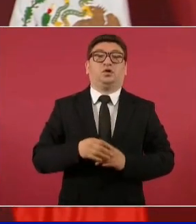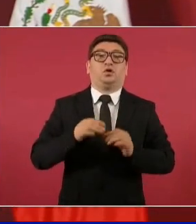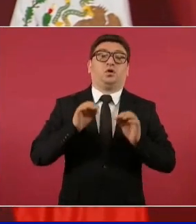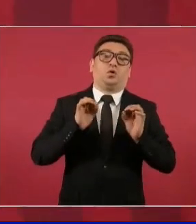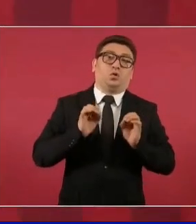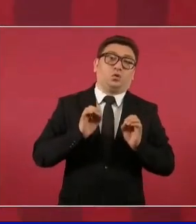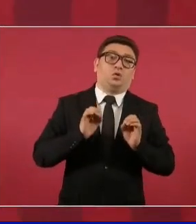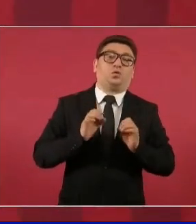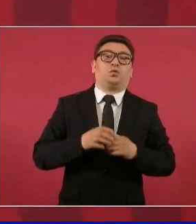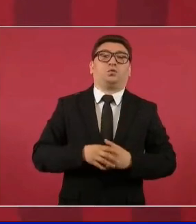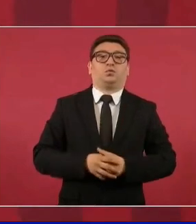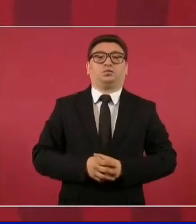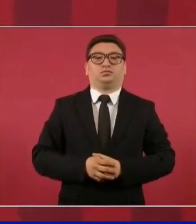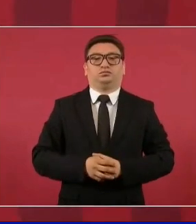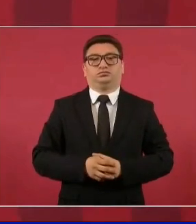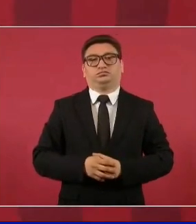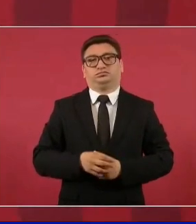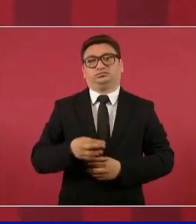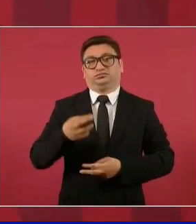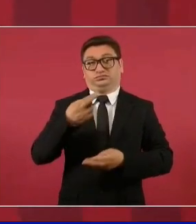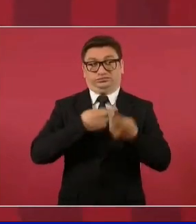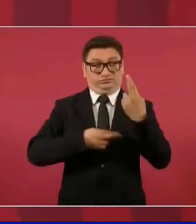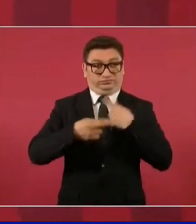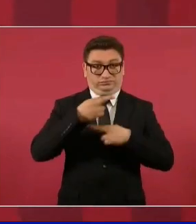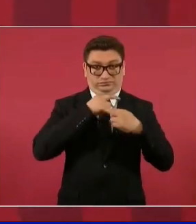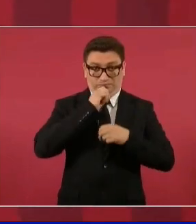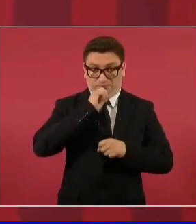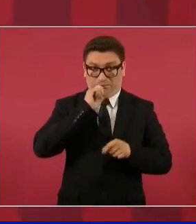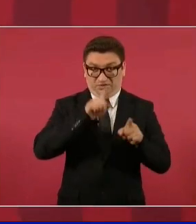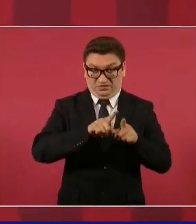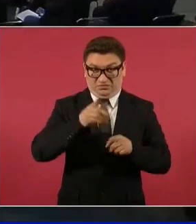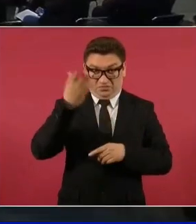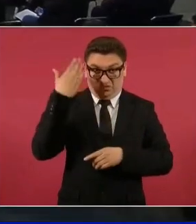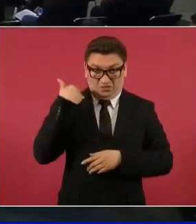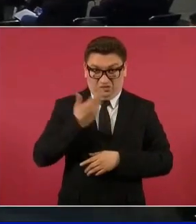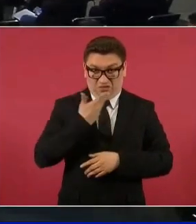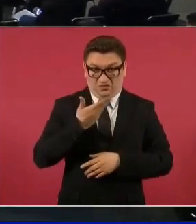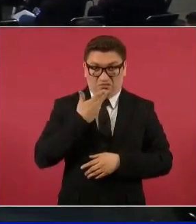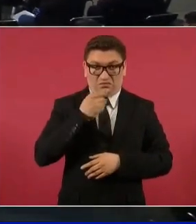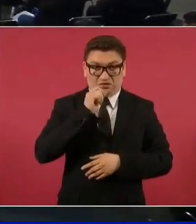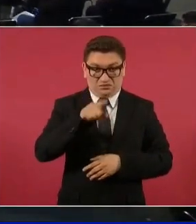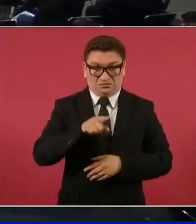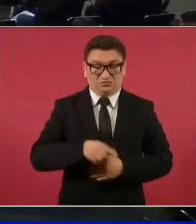o regresamos a lo de antes.